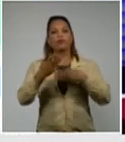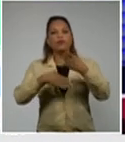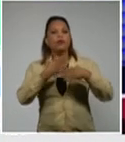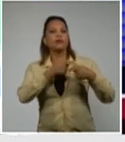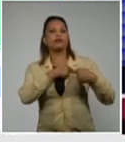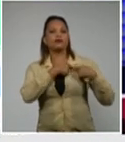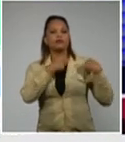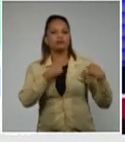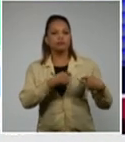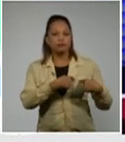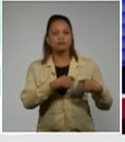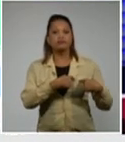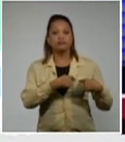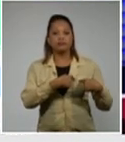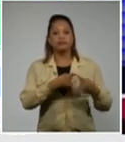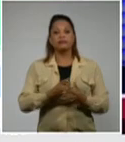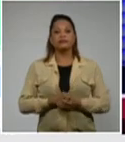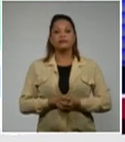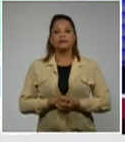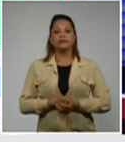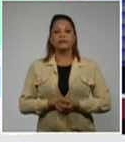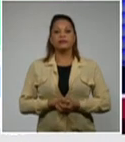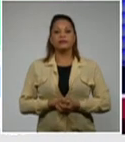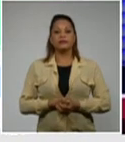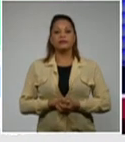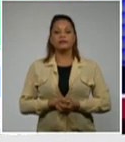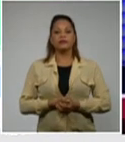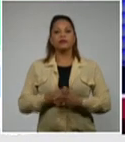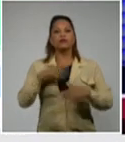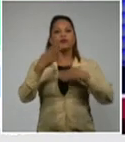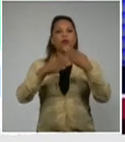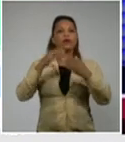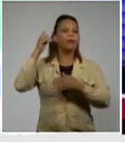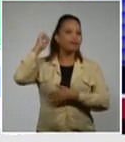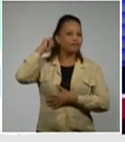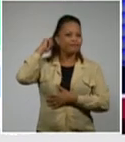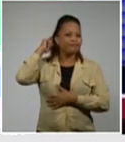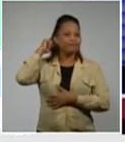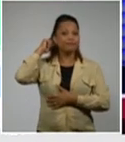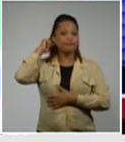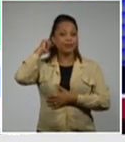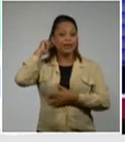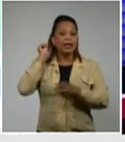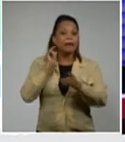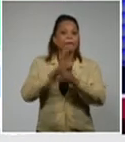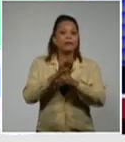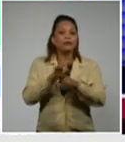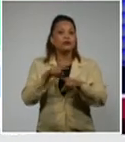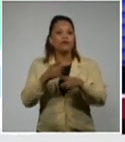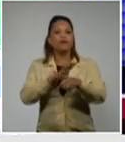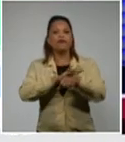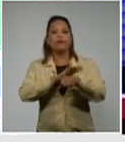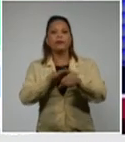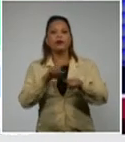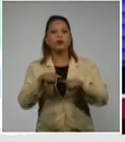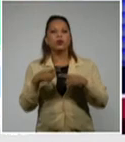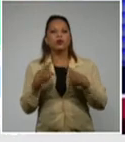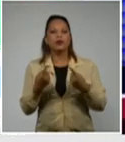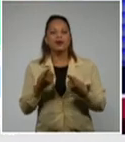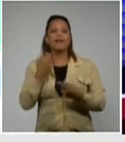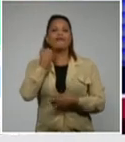isquémica, una enfermedad cerebrovascular, que comenzó sus síntomas con